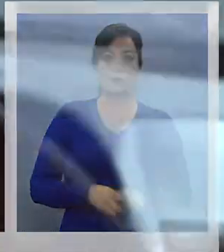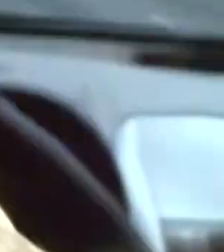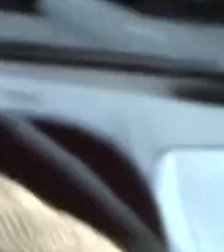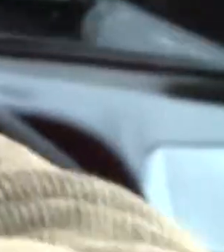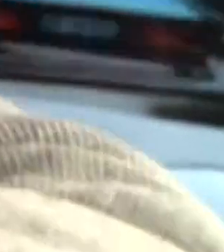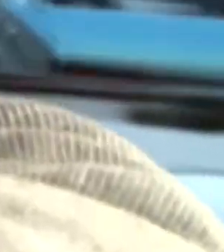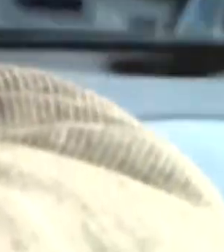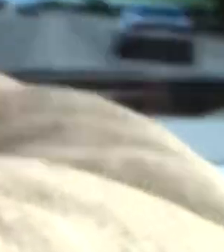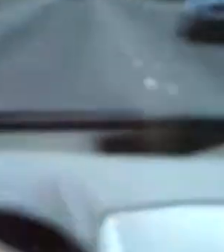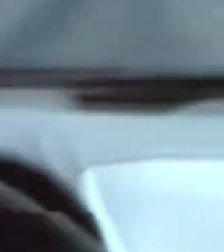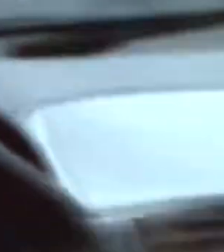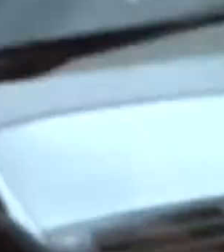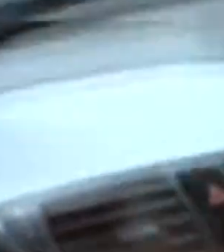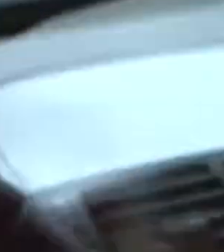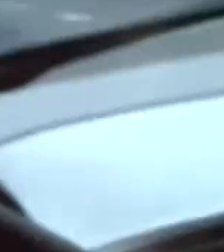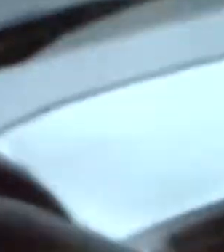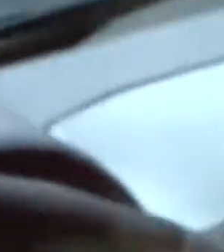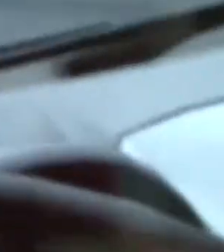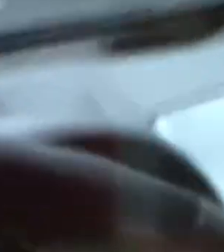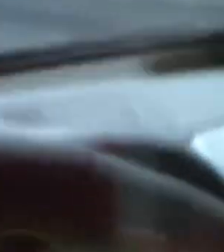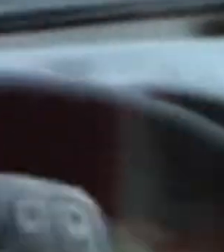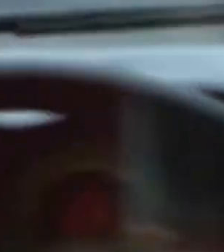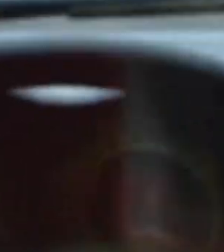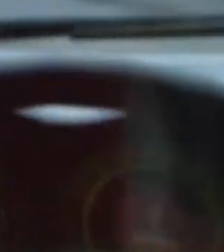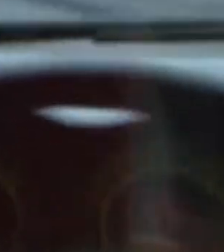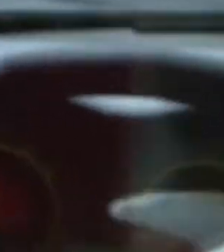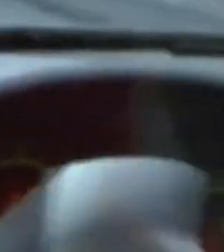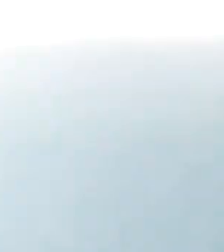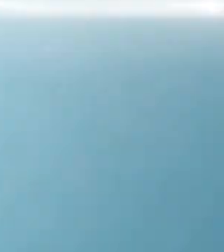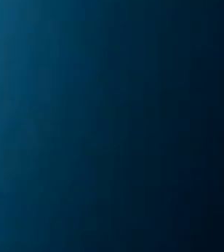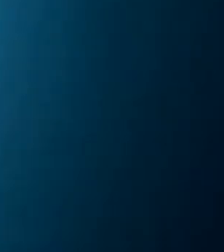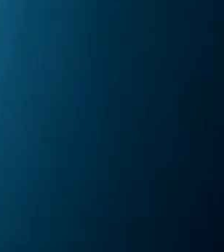al